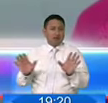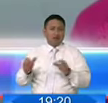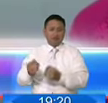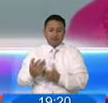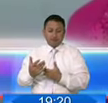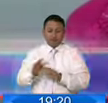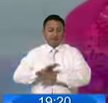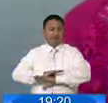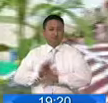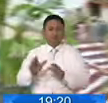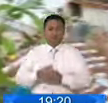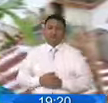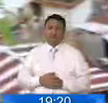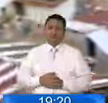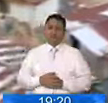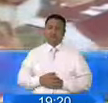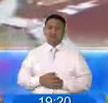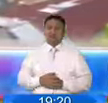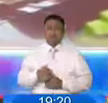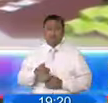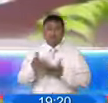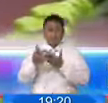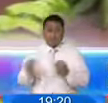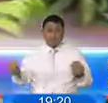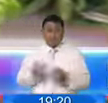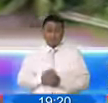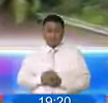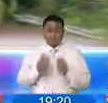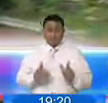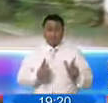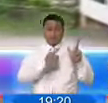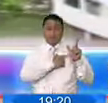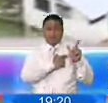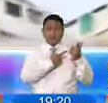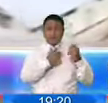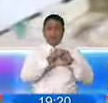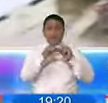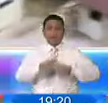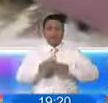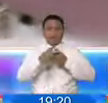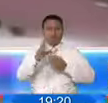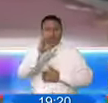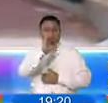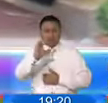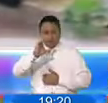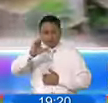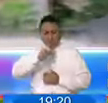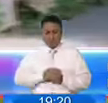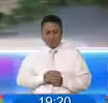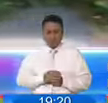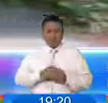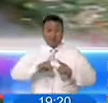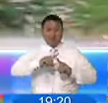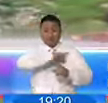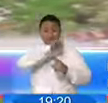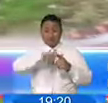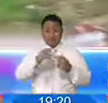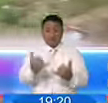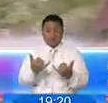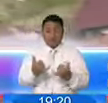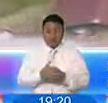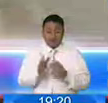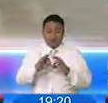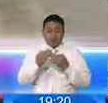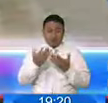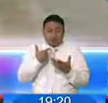no tienen más información tras su desaparición los militares de emprendieron la búsqueda del uniformado sin embargo hasta la creencia a su